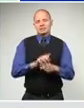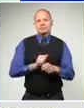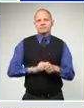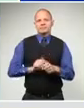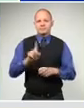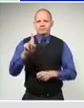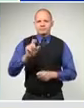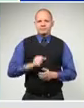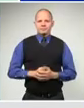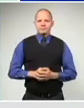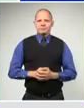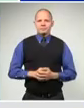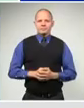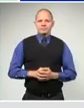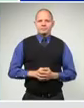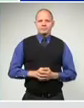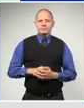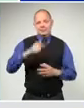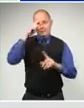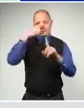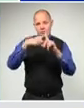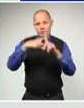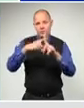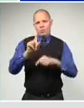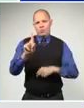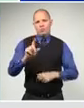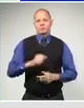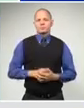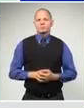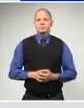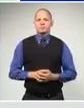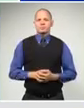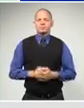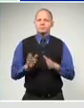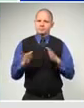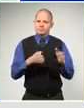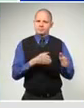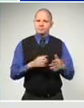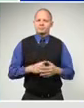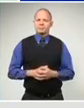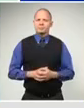1, Santa Cruz del Norte 1 en el día de ayer.